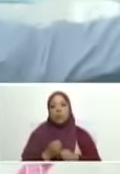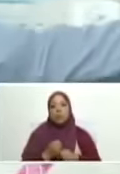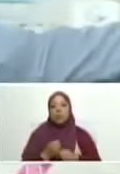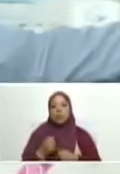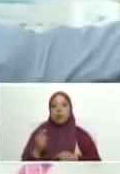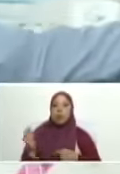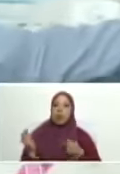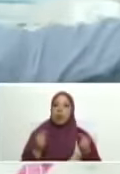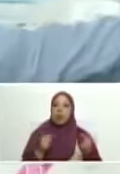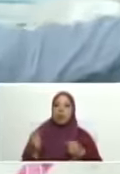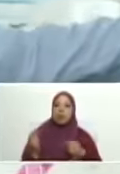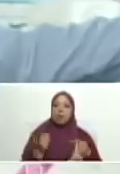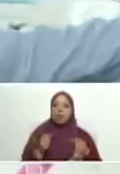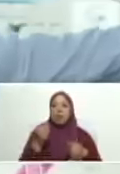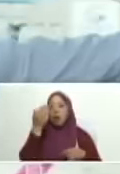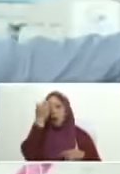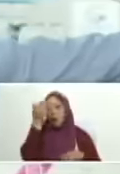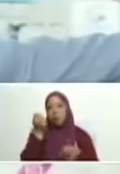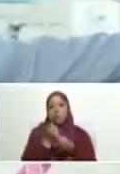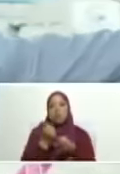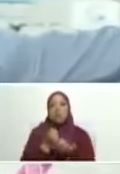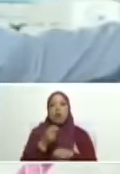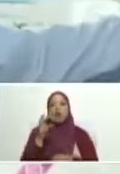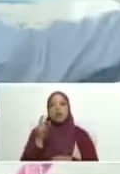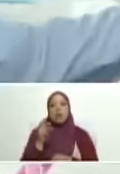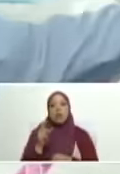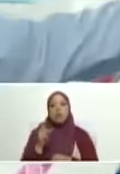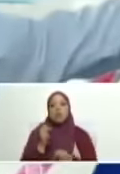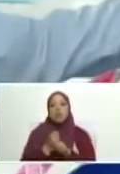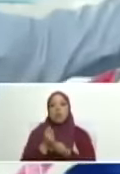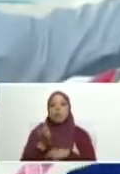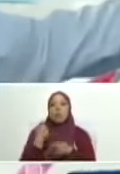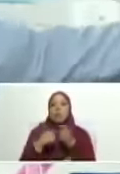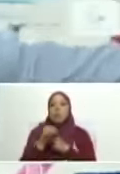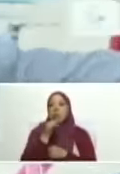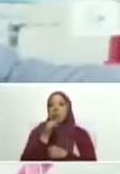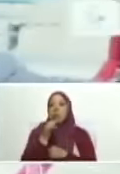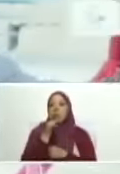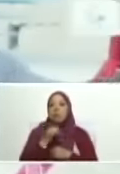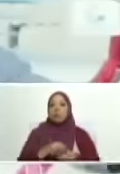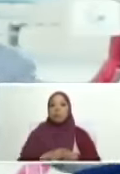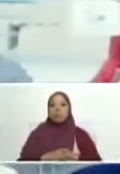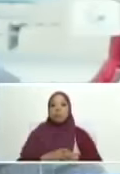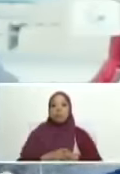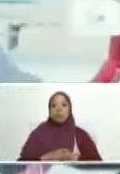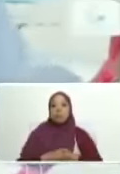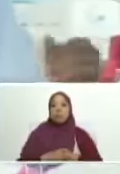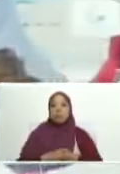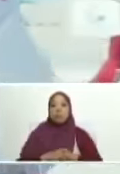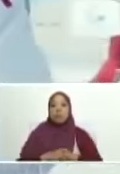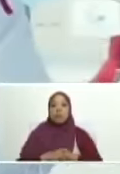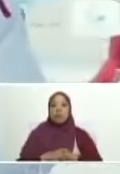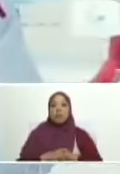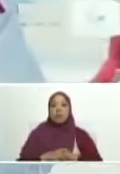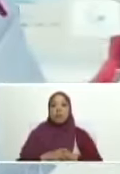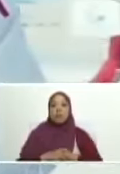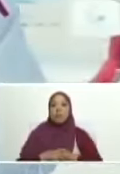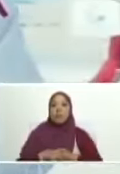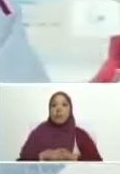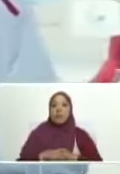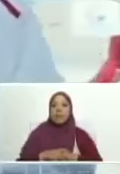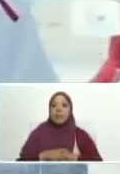tercero, Alfred Nazaret dice segundo, Márquez dice tercero, en el tercer